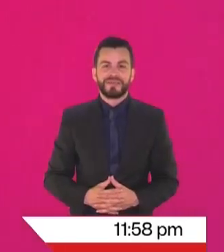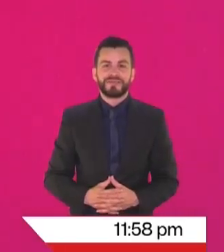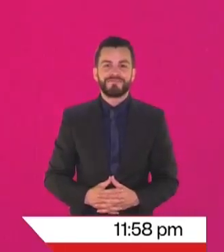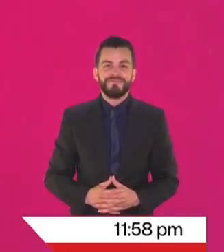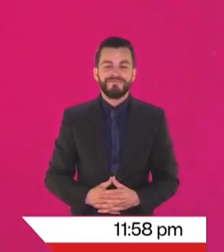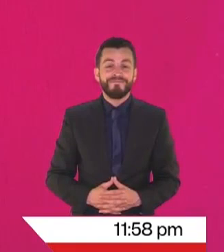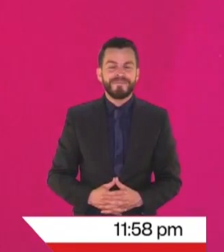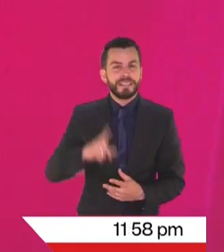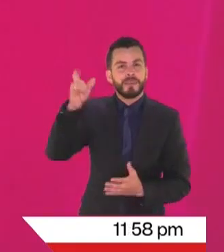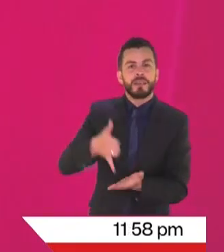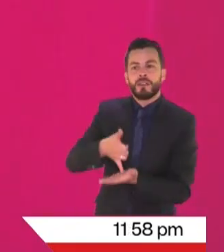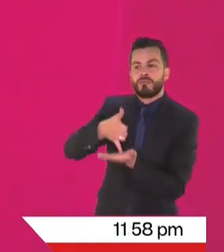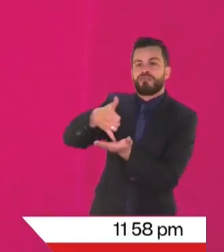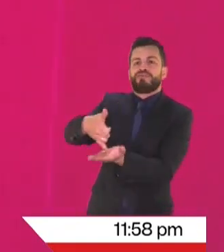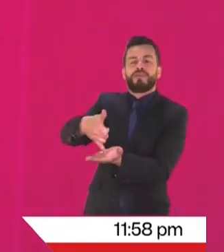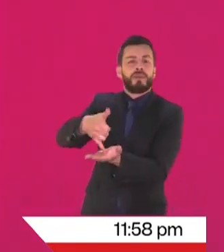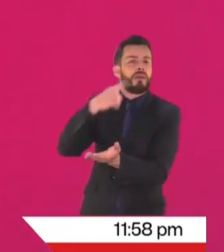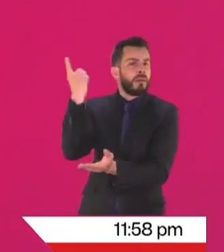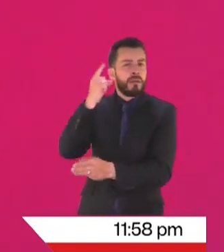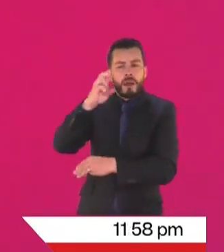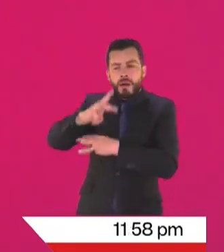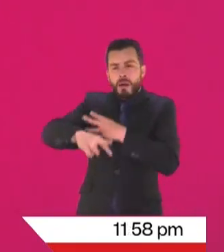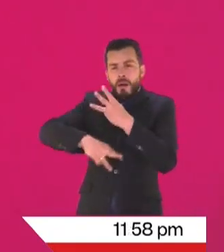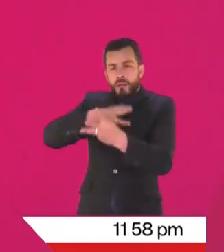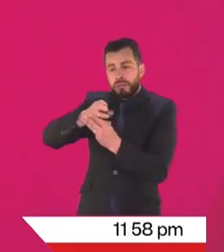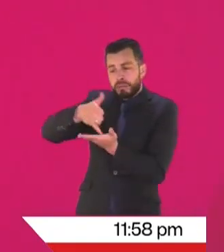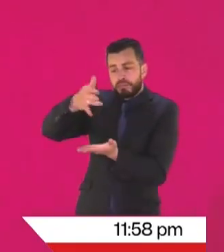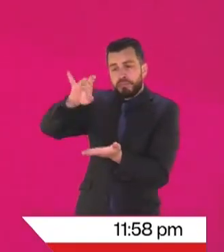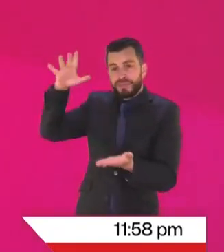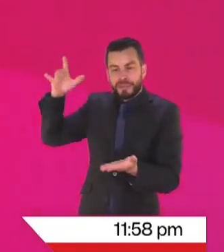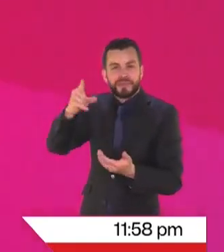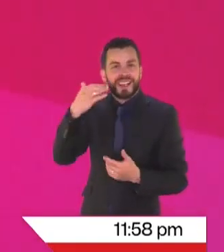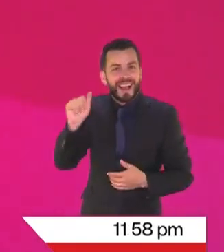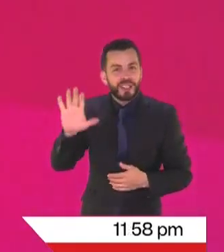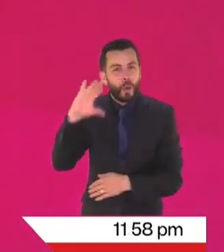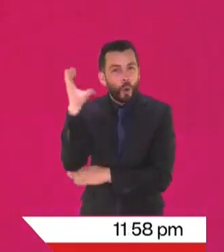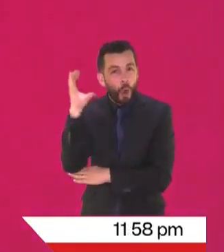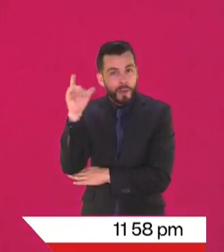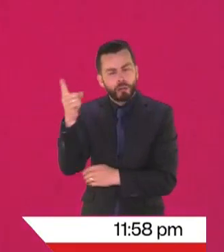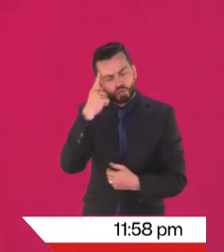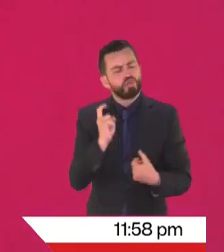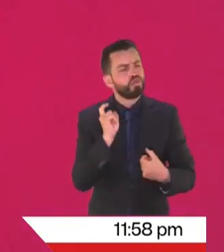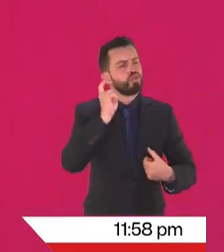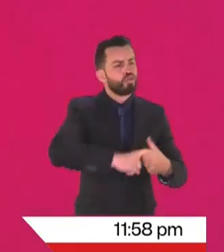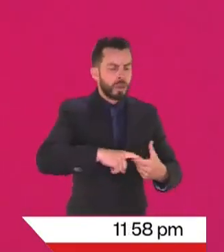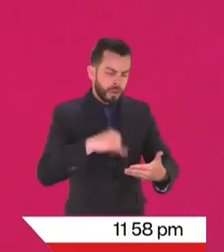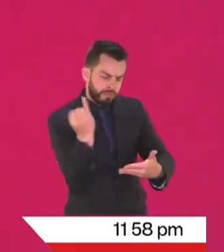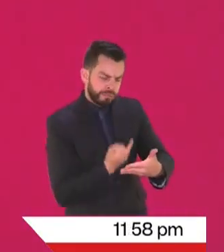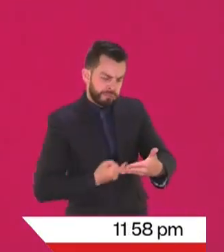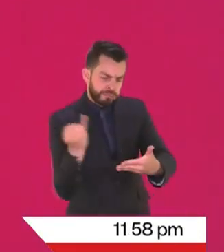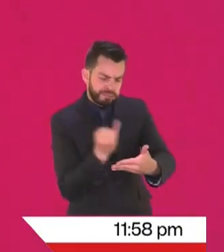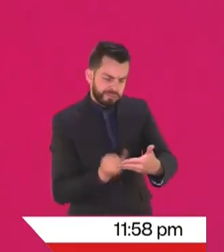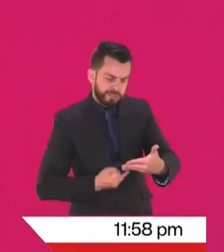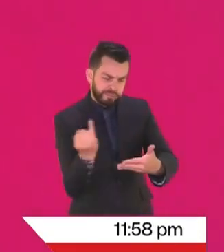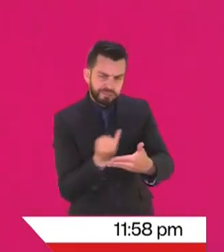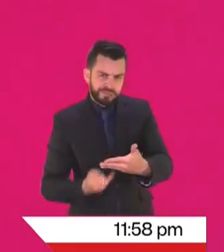Los Globos de Oro siguen siendo noticia, pero esta vez por cuenta de Geraldine Fernández, la colombiana que afirmó ser parte del equipo de ilustradores de la producción El